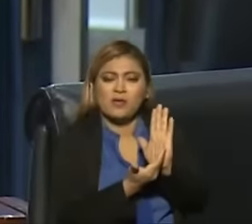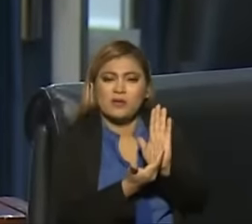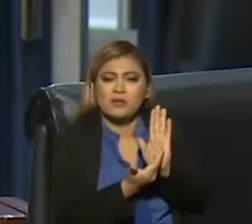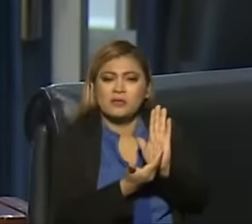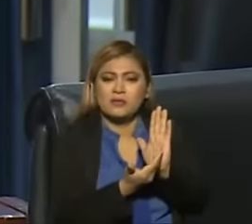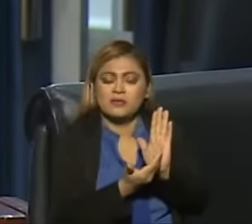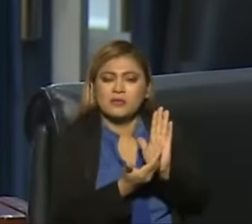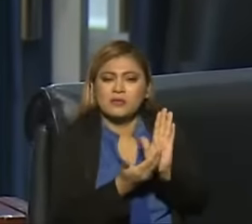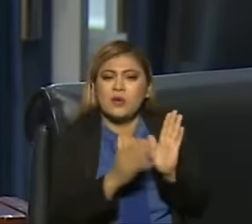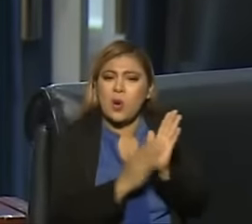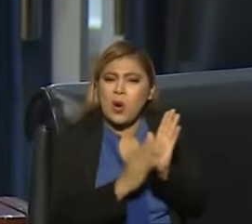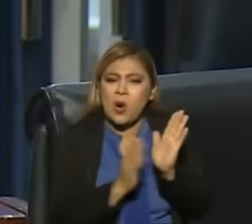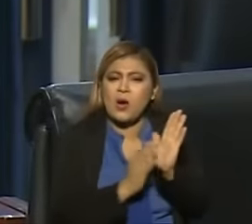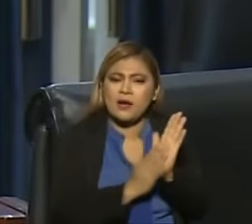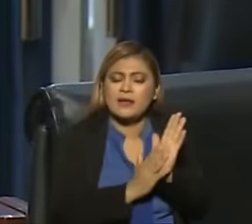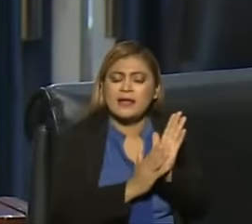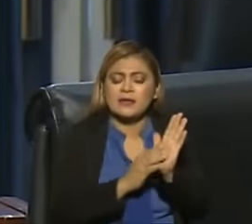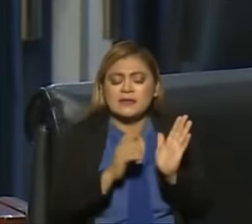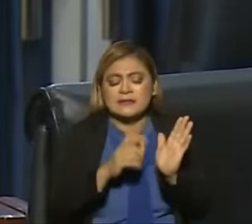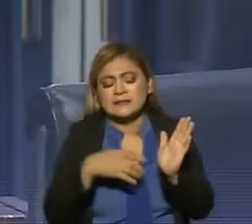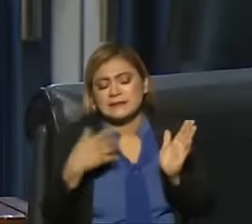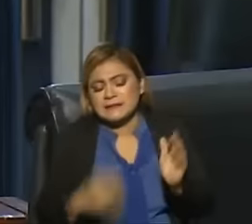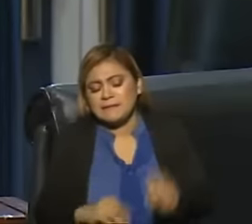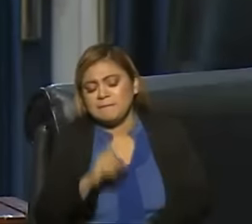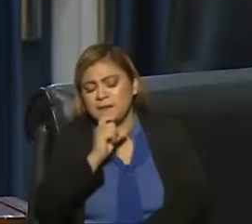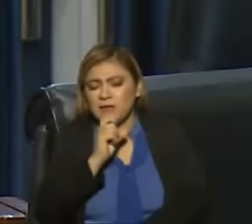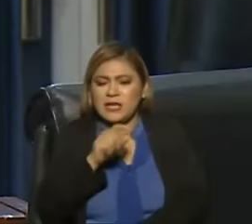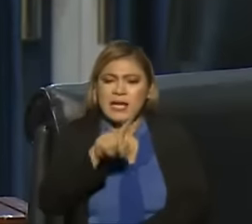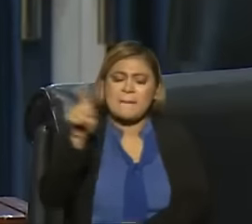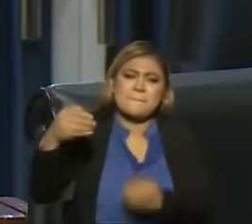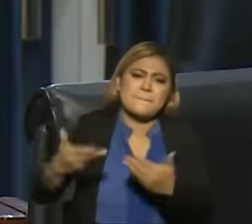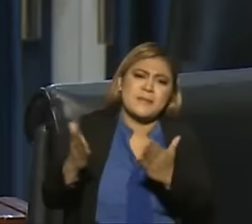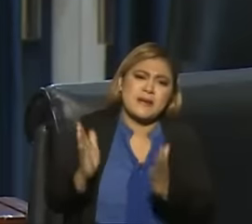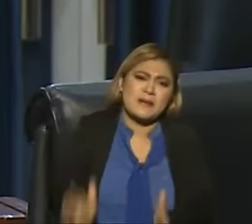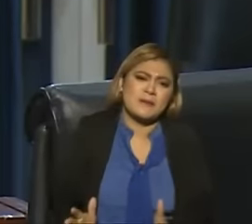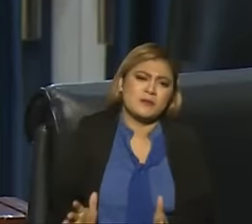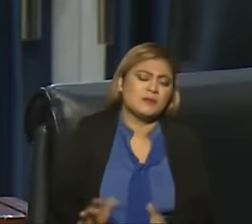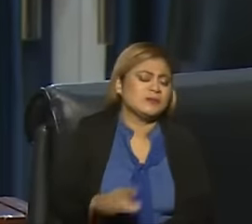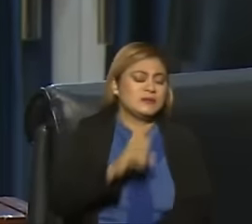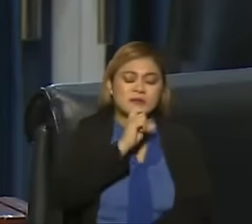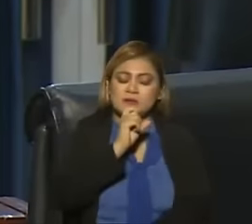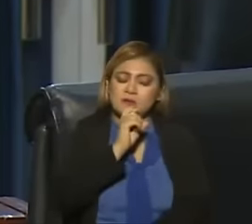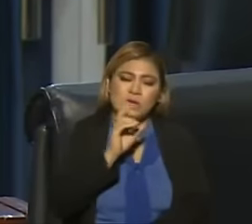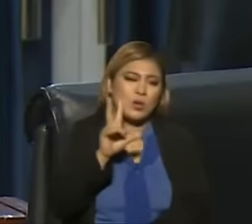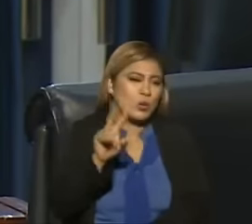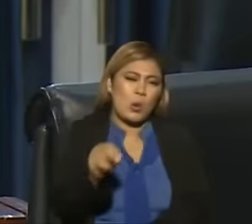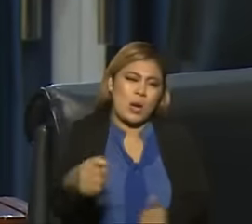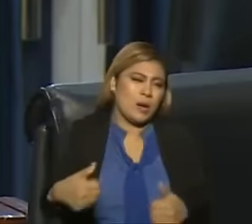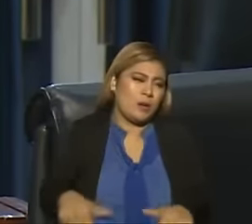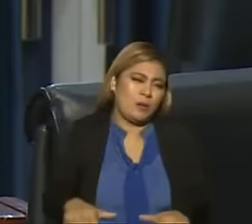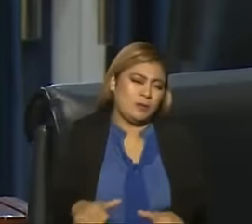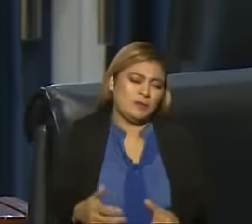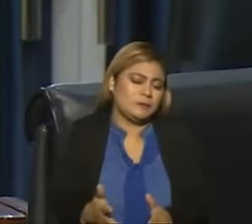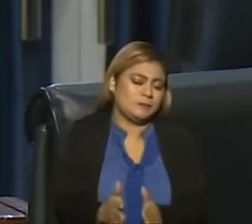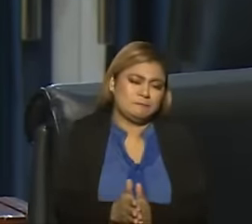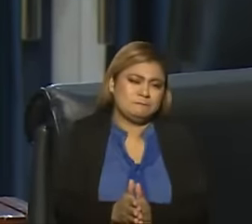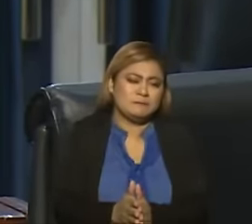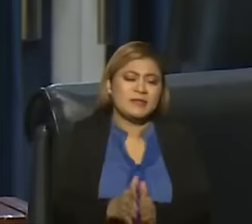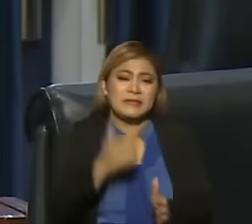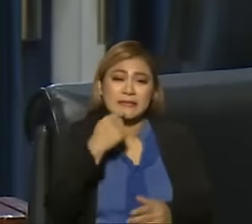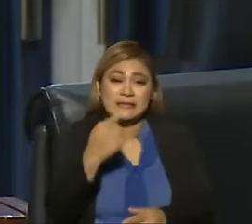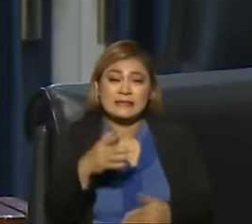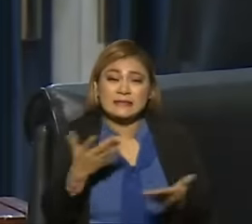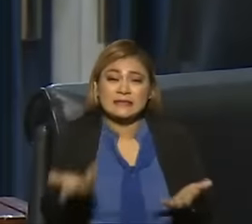leonino, perjudica a la nación panameña, y sobre todo quiero señalar donde se nos